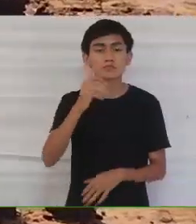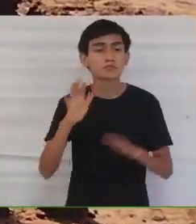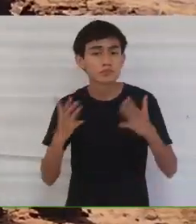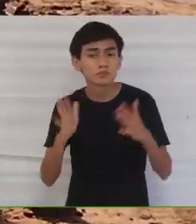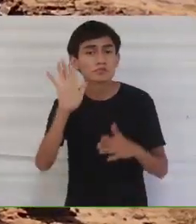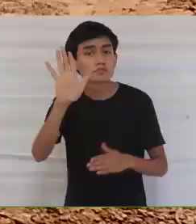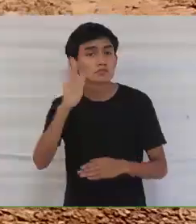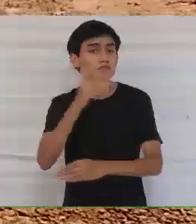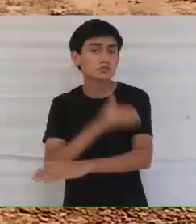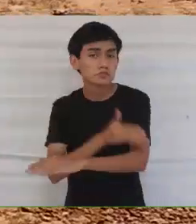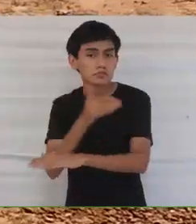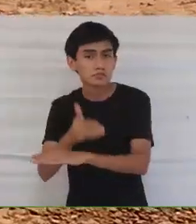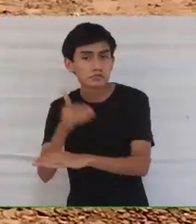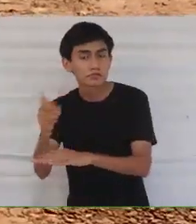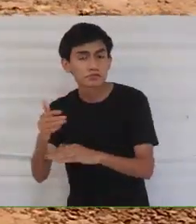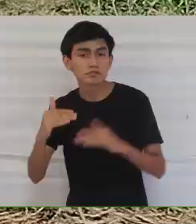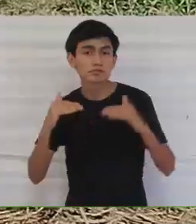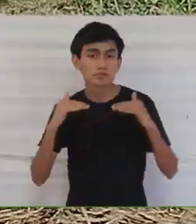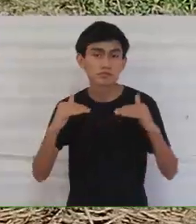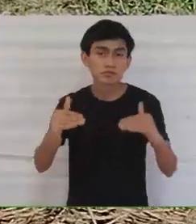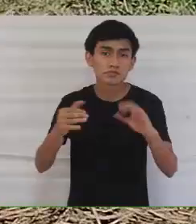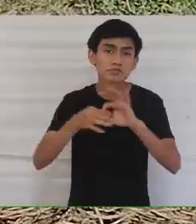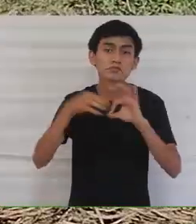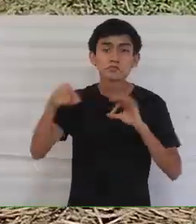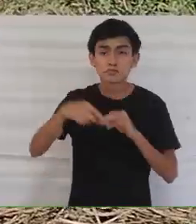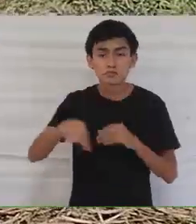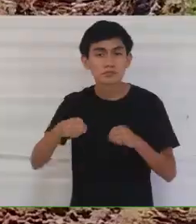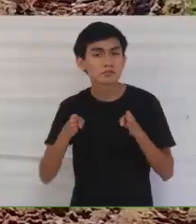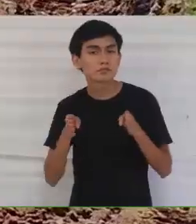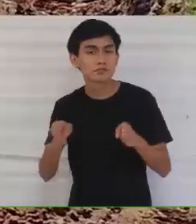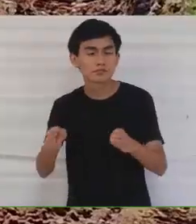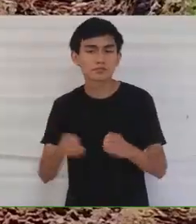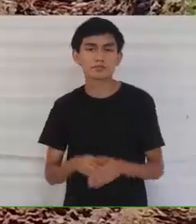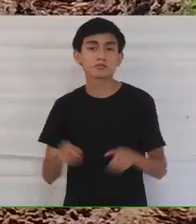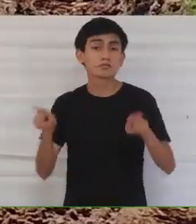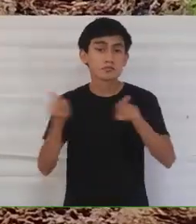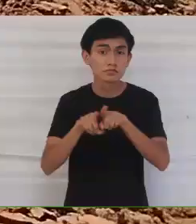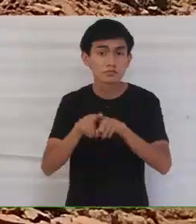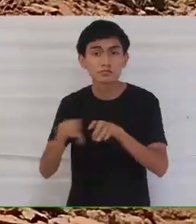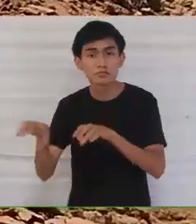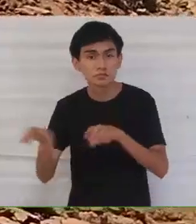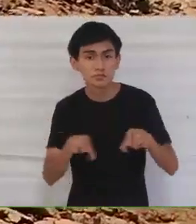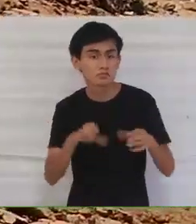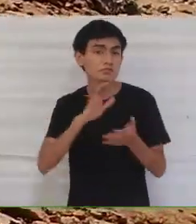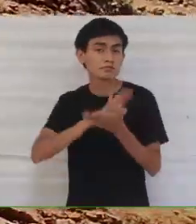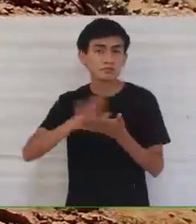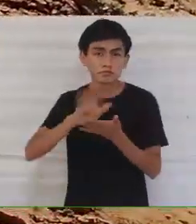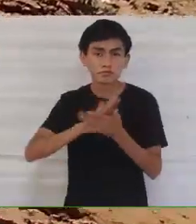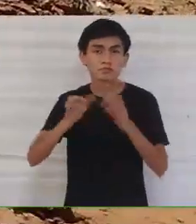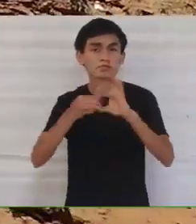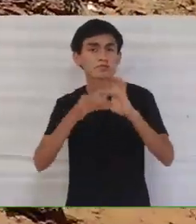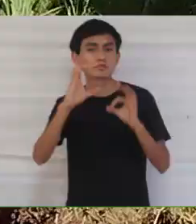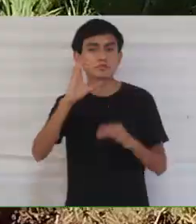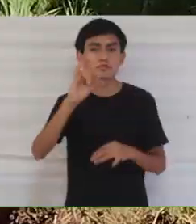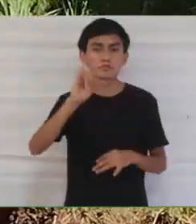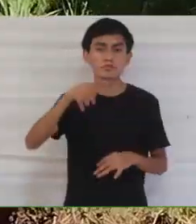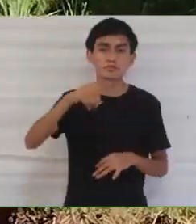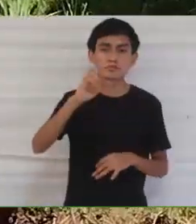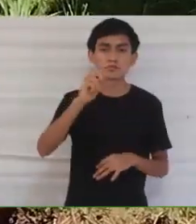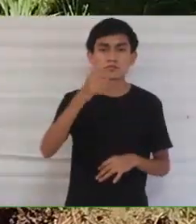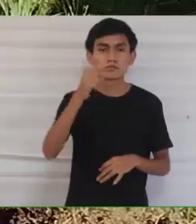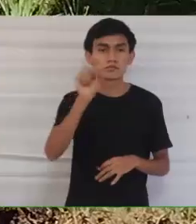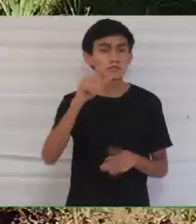de cuneteado, afirmado y nivelado de estas. También se procedió a limpiar algunas cunetas que lo